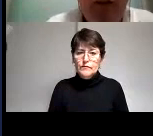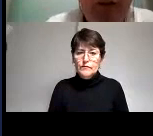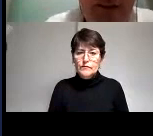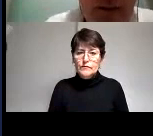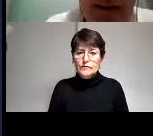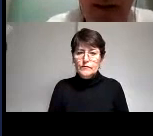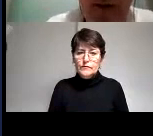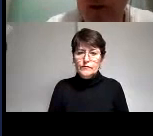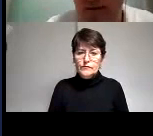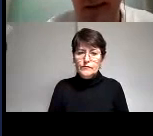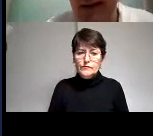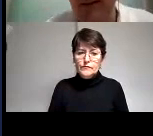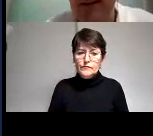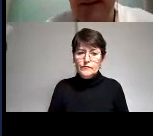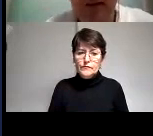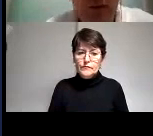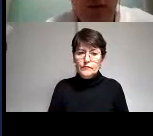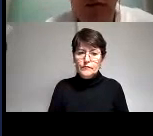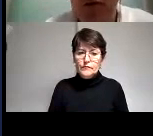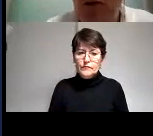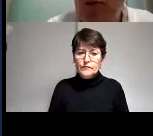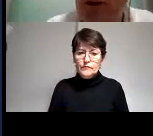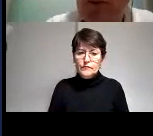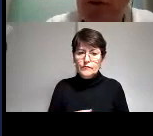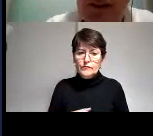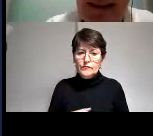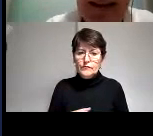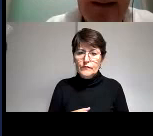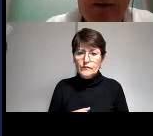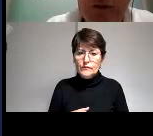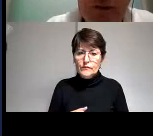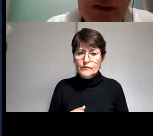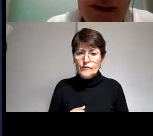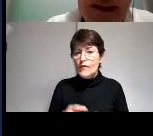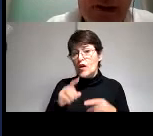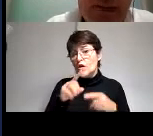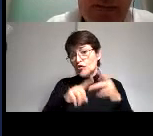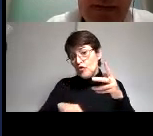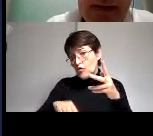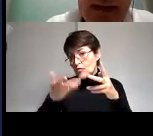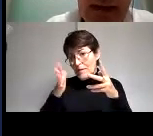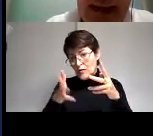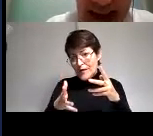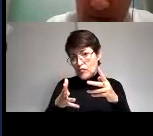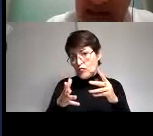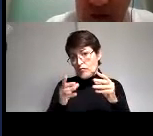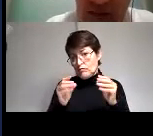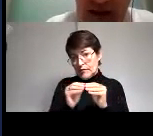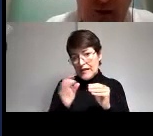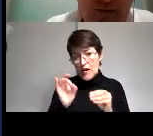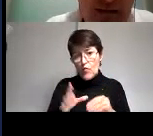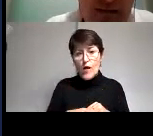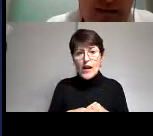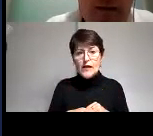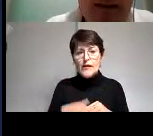acontece en todos los Bifidobacterium, o sea, evitan la leche materna, todo esto. Estos dos primeros puntos están en todos los Bifidobacterium. El bifidum,